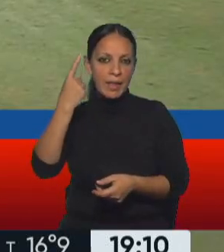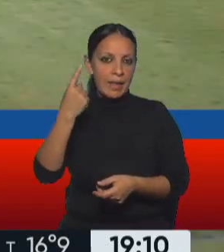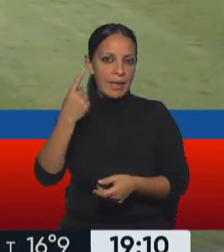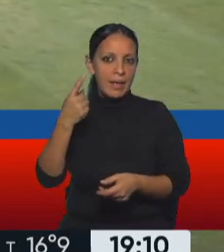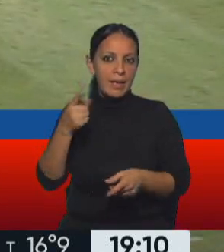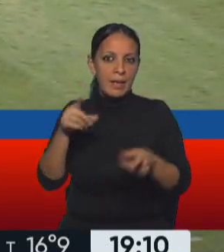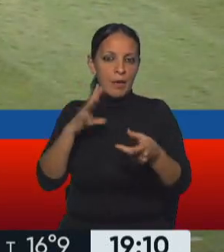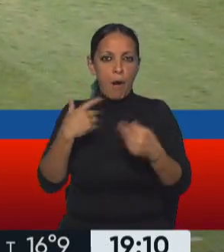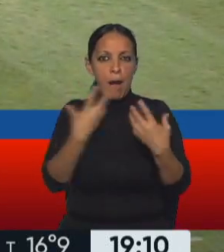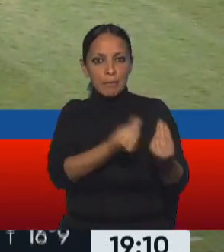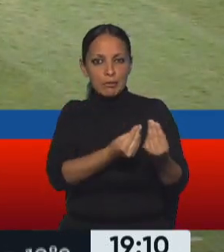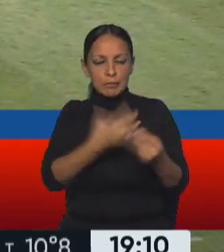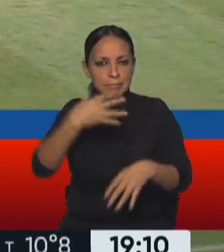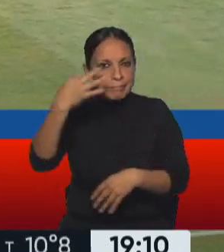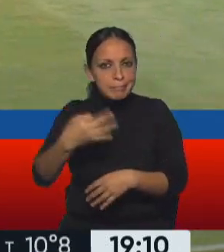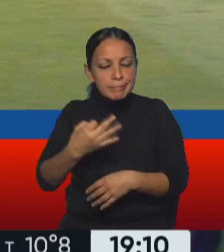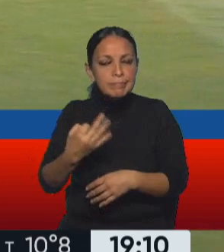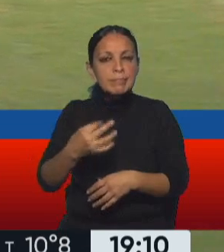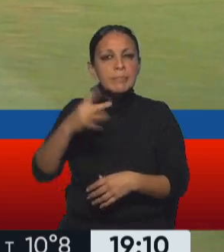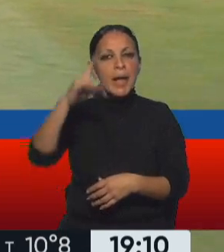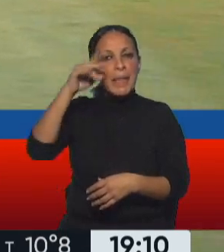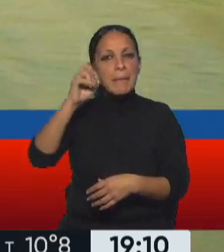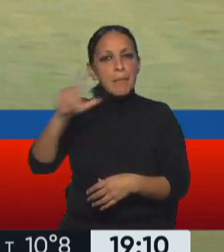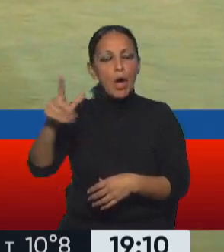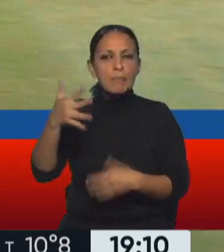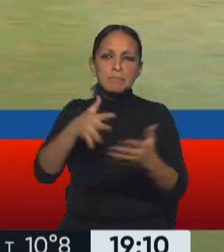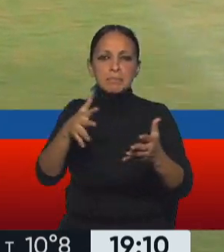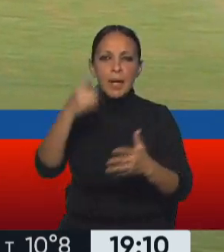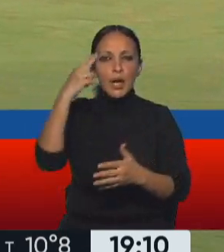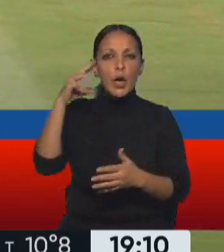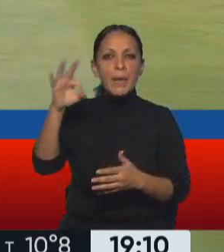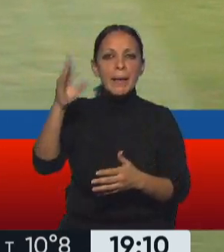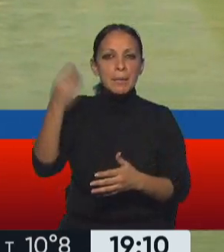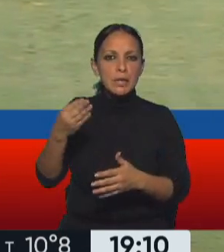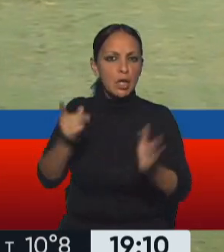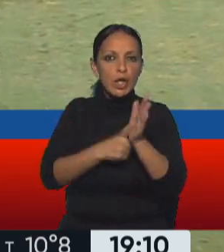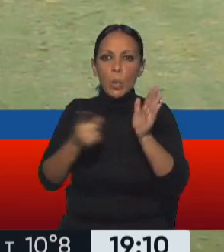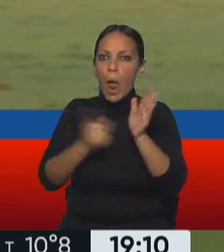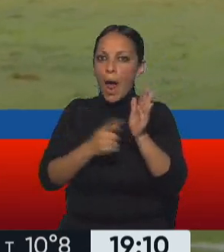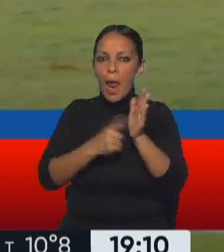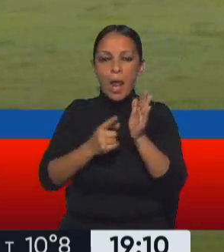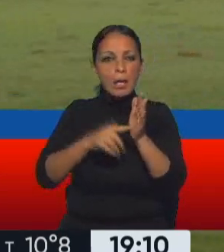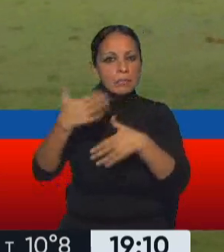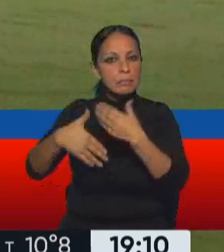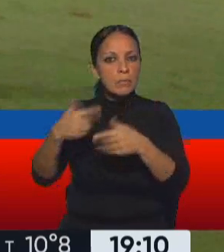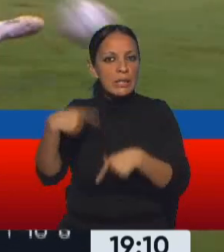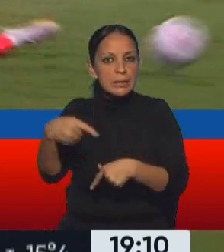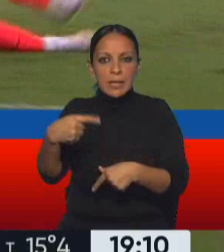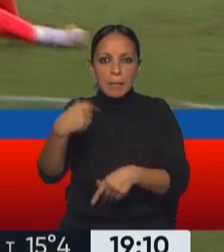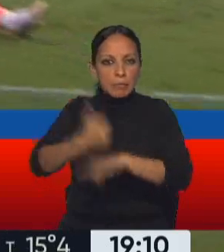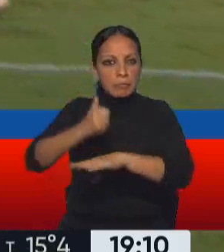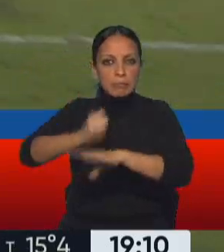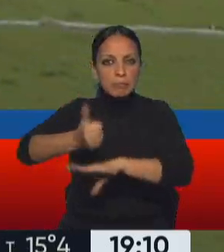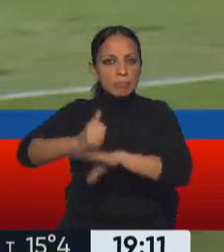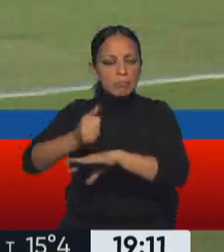paredes también de paul es un futbolista que prácticamente tiene el 90% de la titularidad en los partidos en las convocatorias que ha realizado